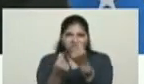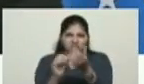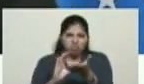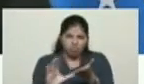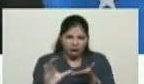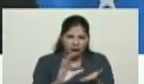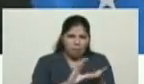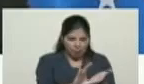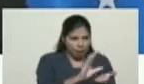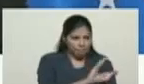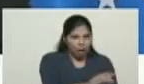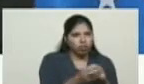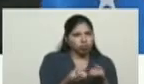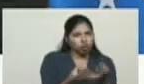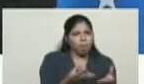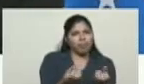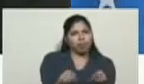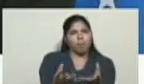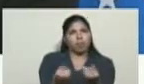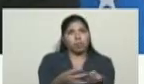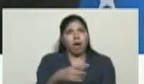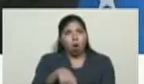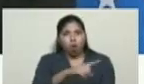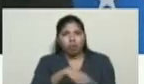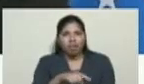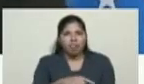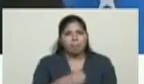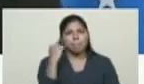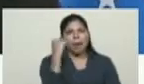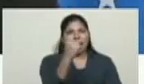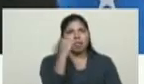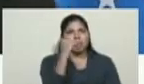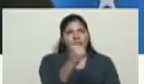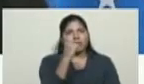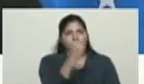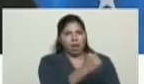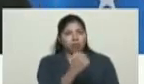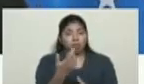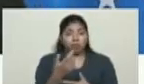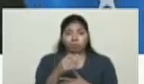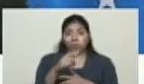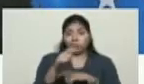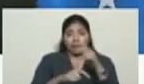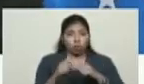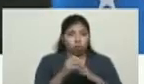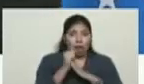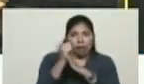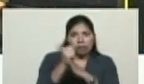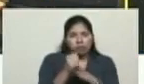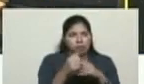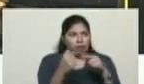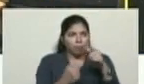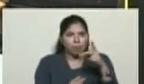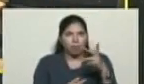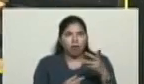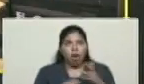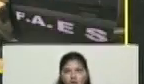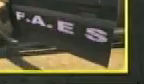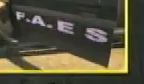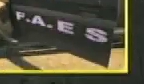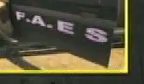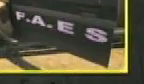para cometer falsos positivos, crear confusión, terror en la población, cometer